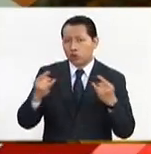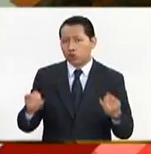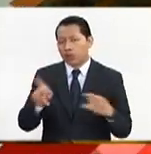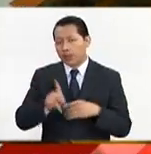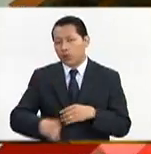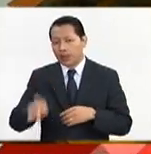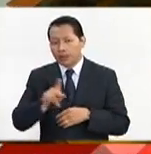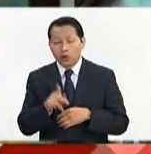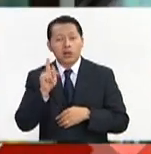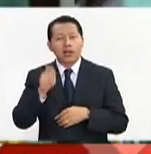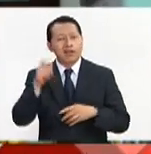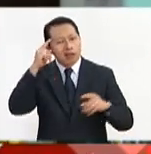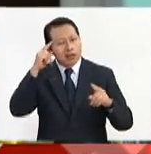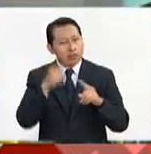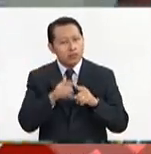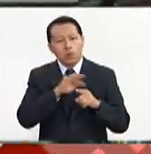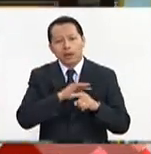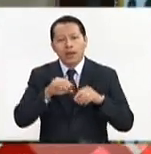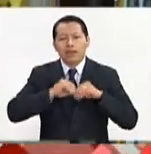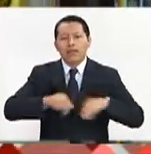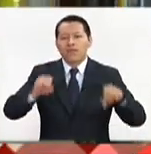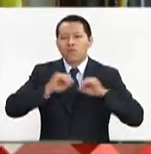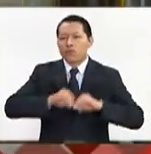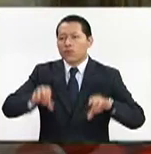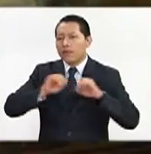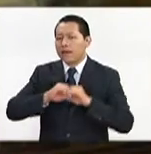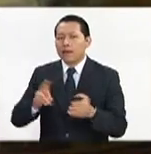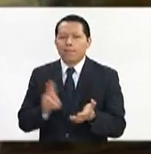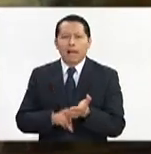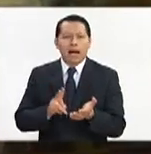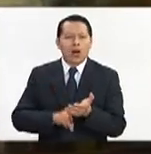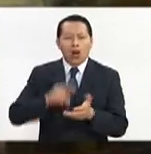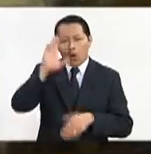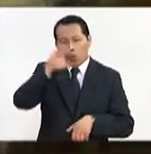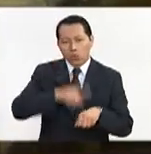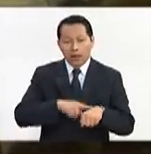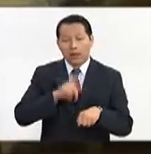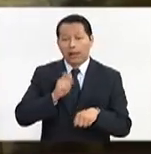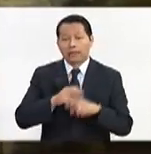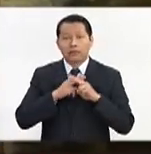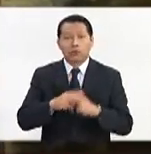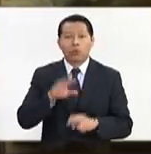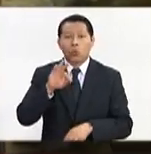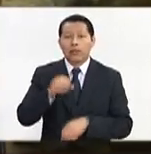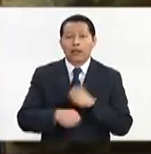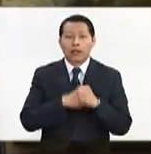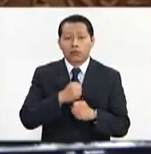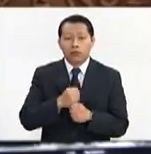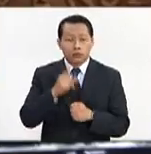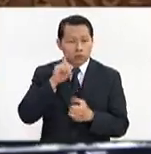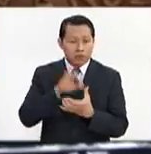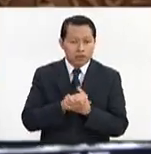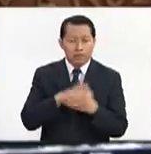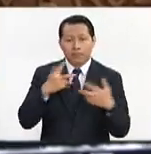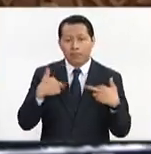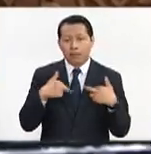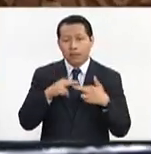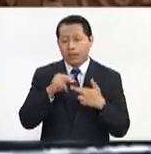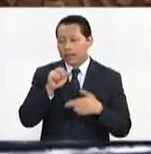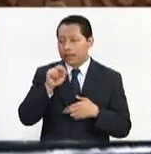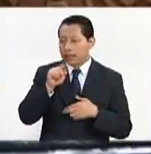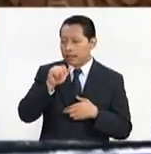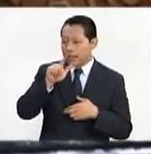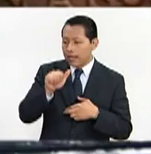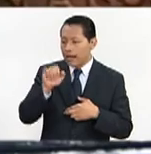pueblo, con el propósito de difundir valores culturales. Por más de 40 años, junto a su esposa, la profesora Ángela